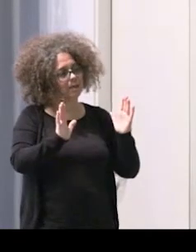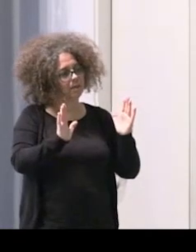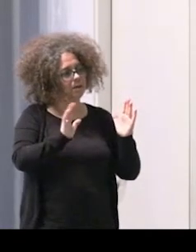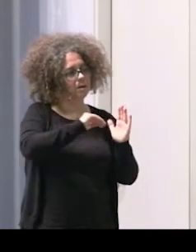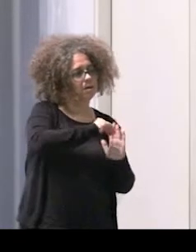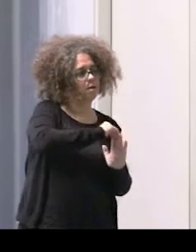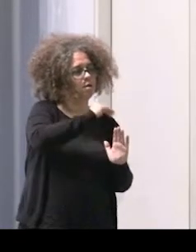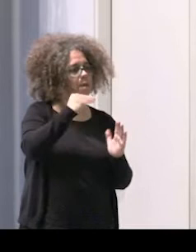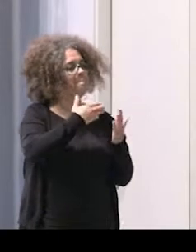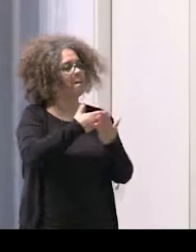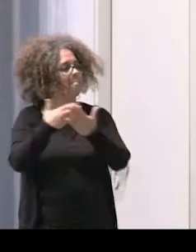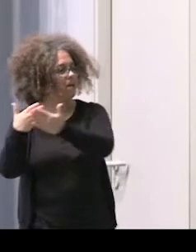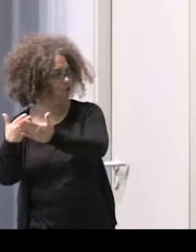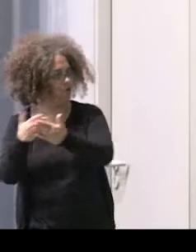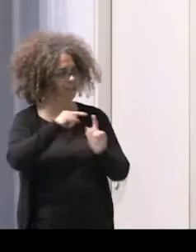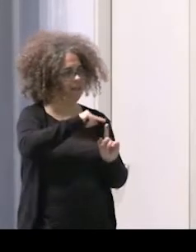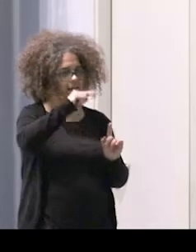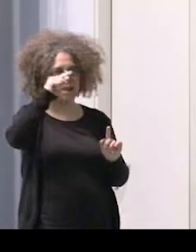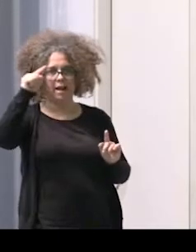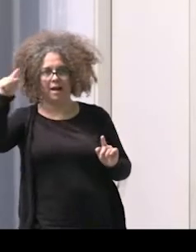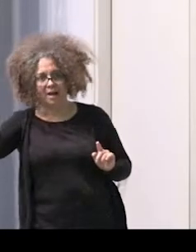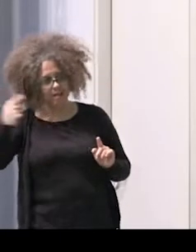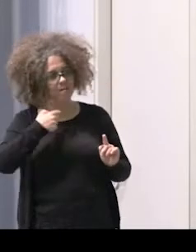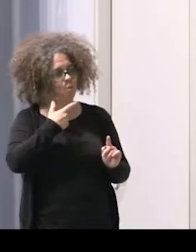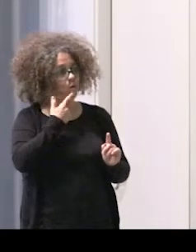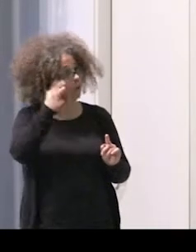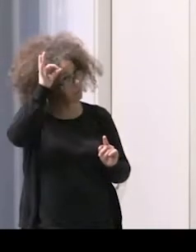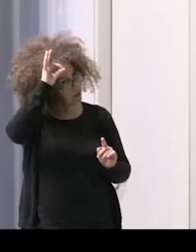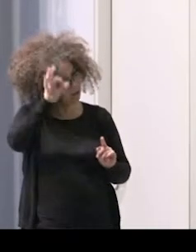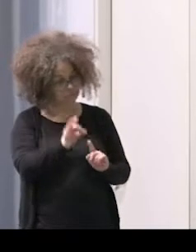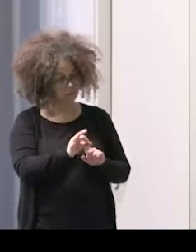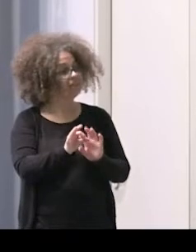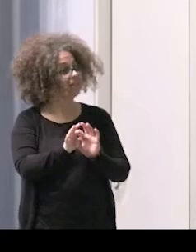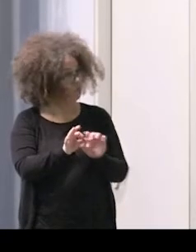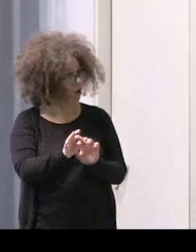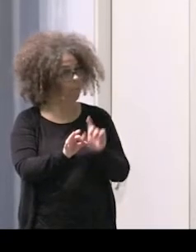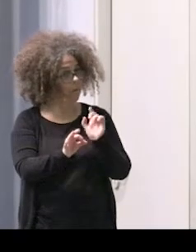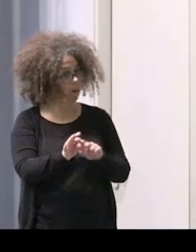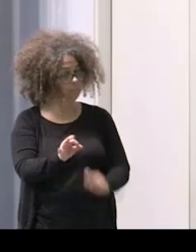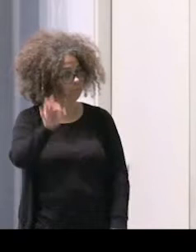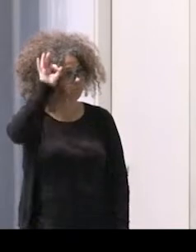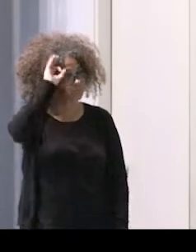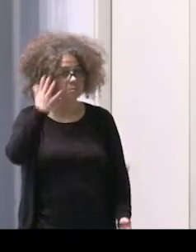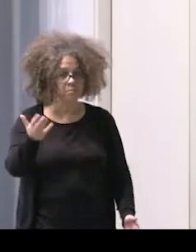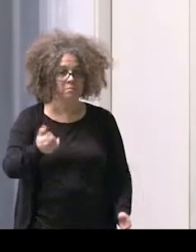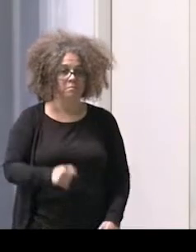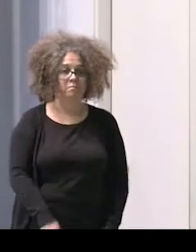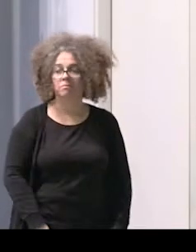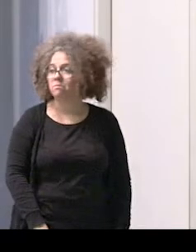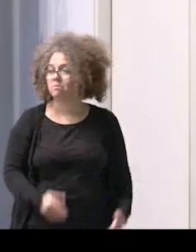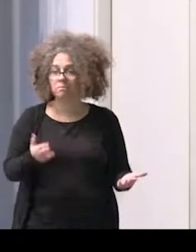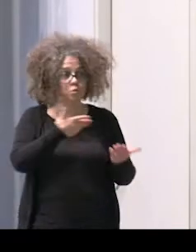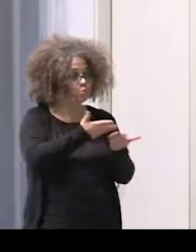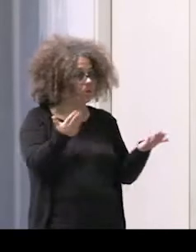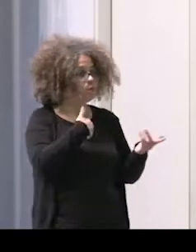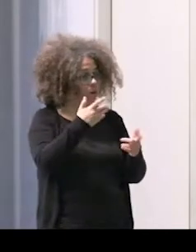de mapeo, que es realmente la que se programa cuando se programa el implante. Es decir, cuando alguno de ustedes programa un implante coclear,